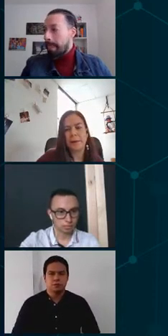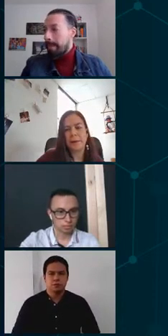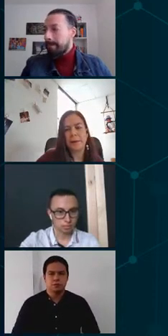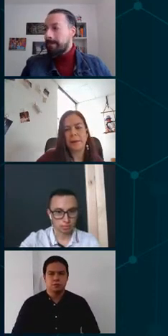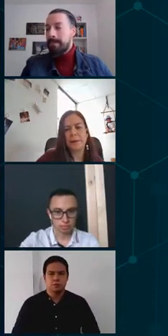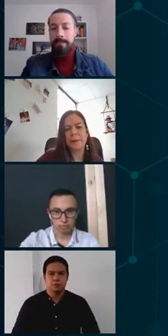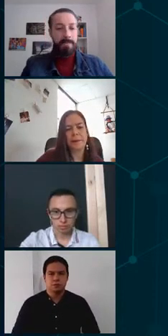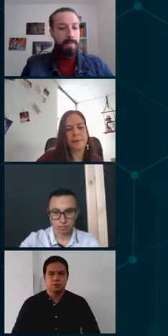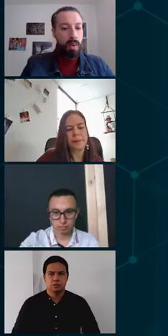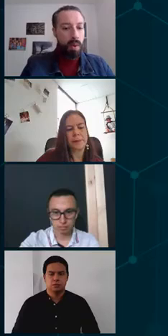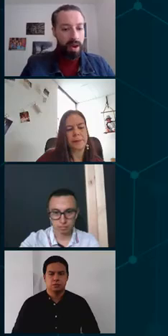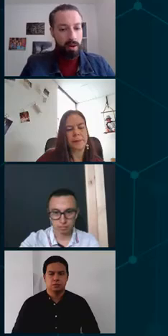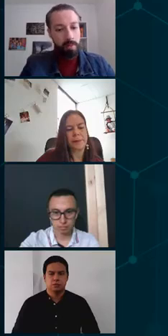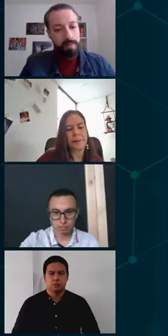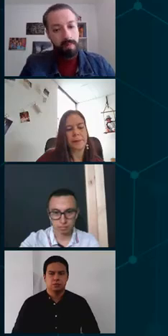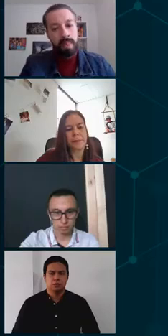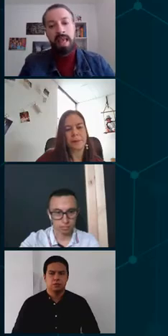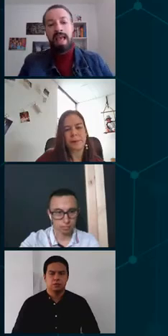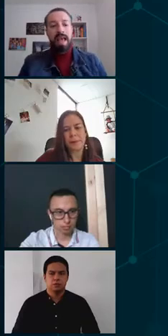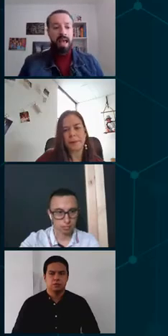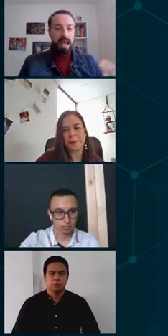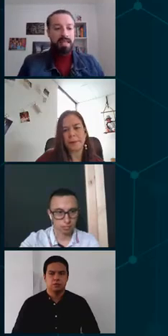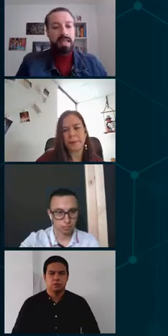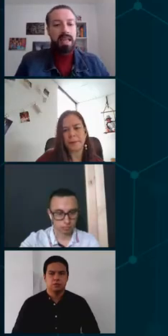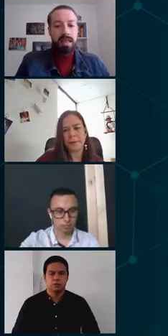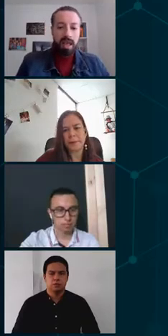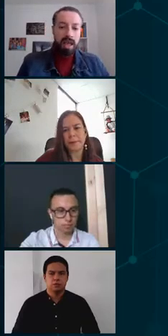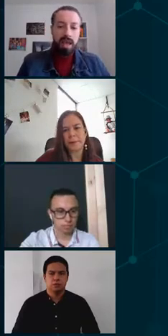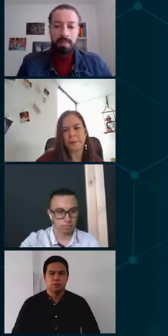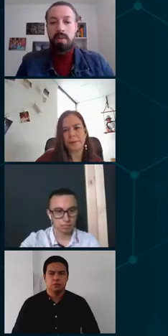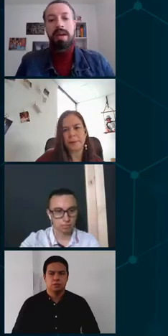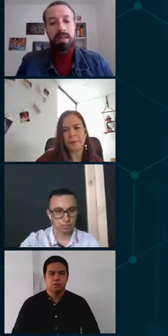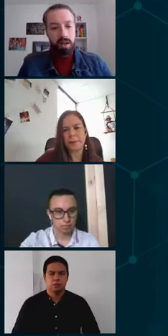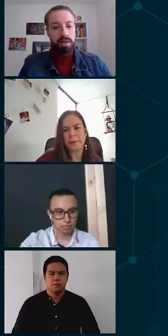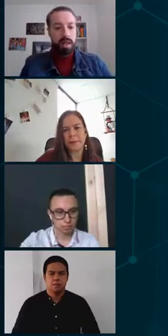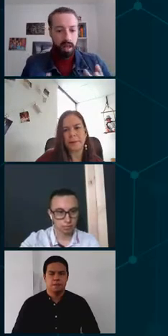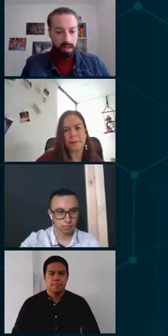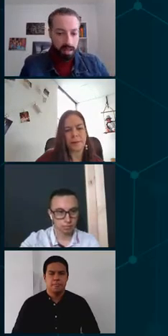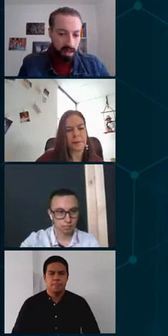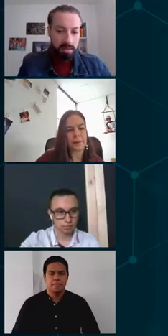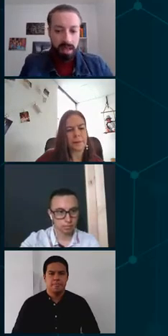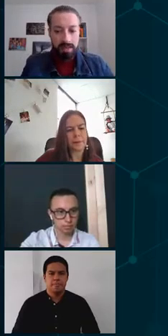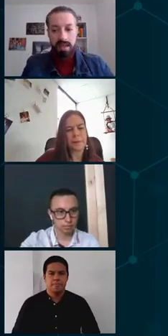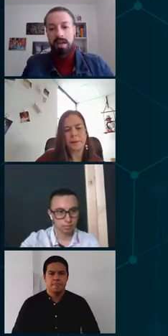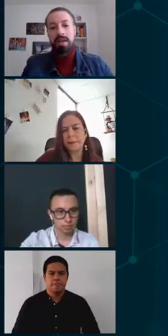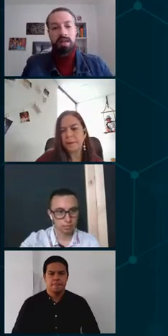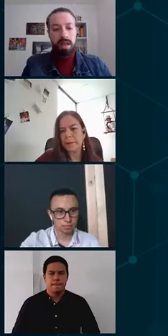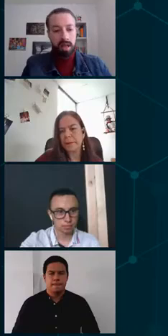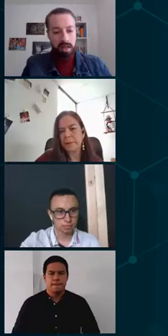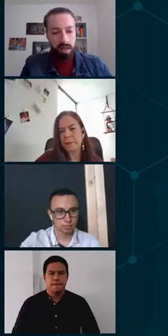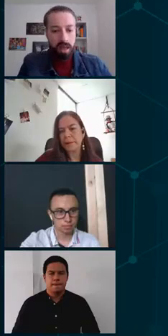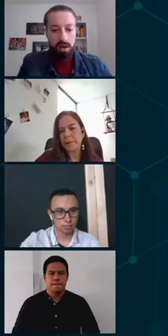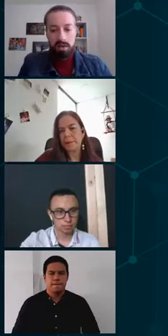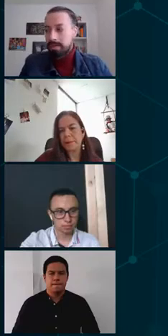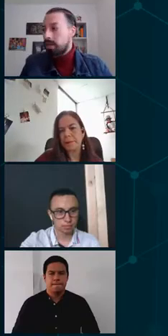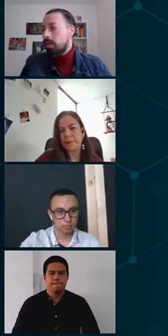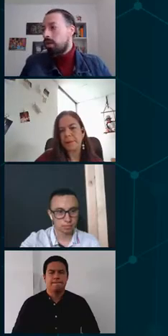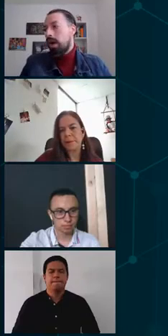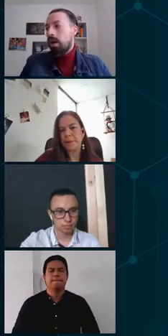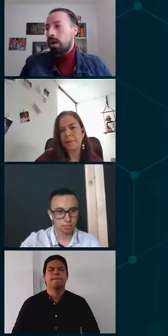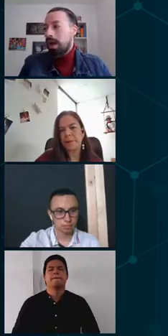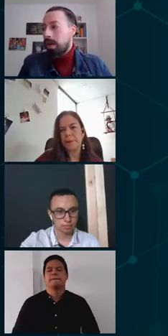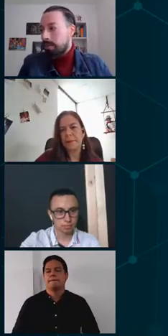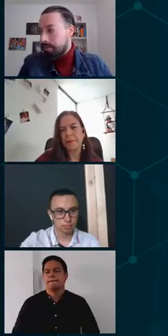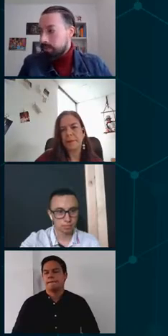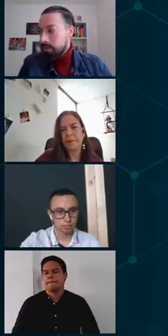Anderson. Bueno, el siguiente momento de, digamos que esta herramienta y de